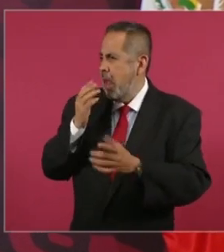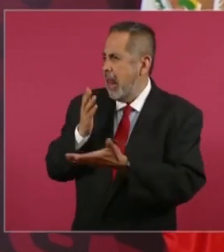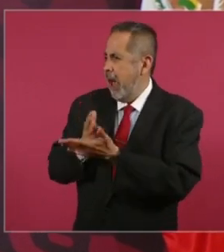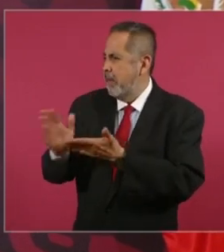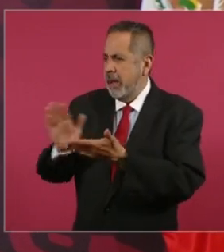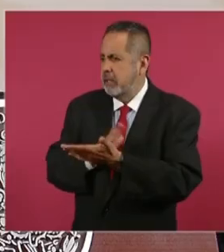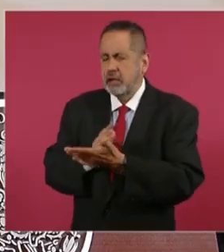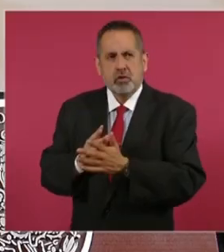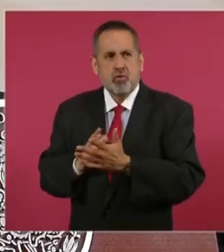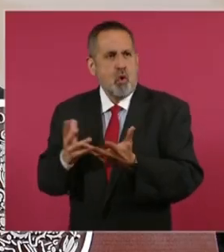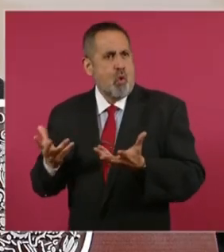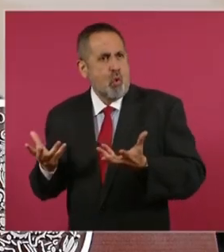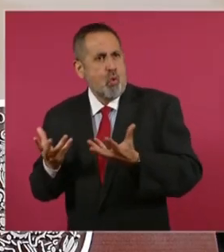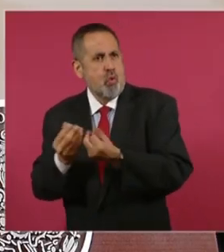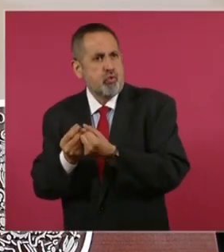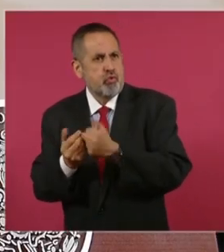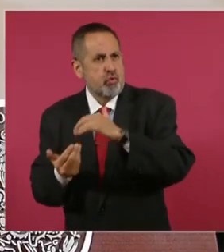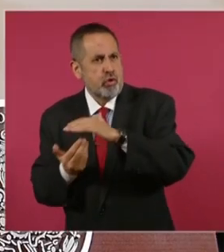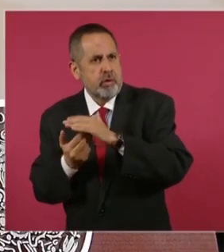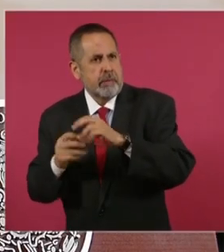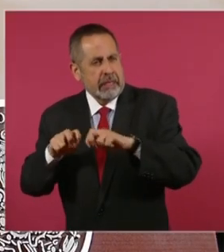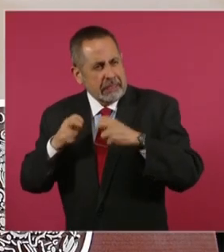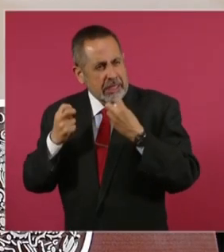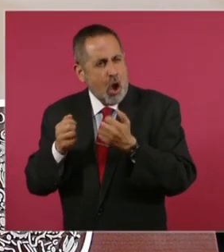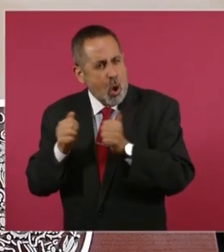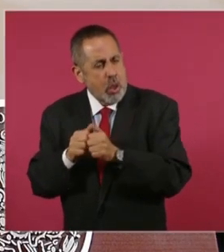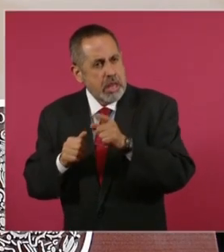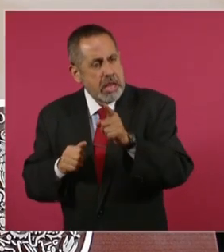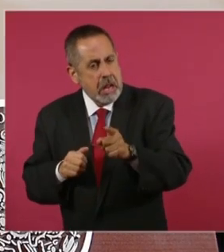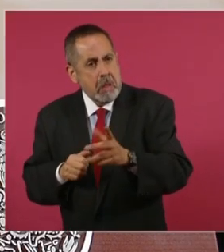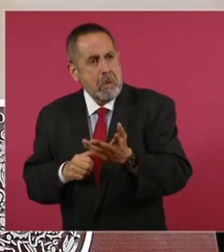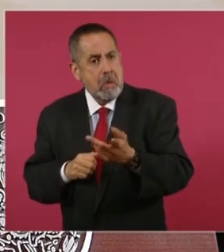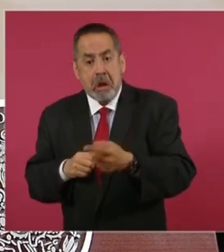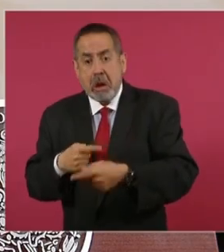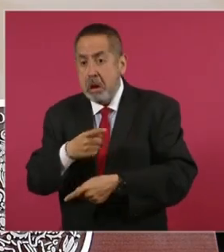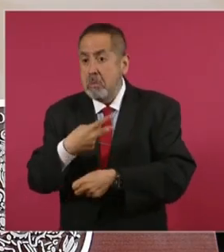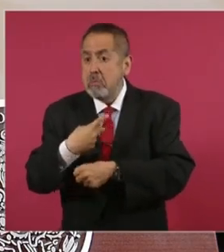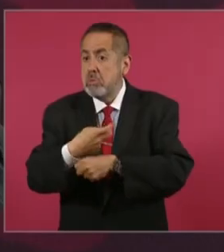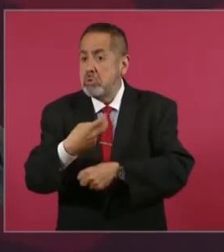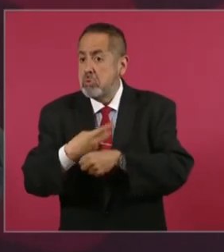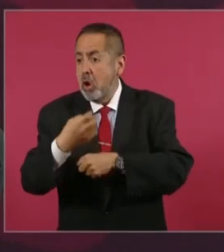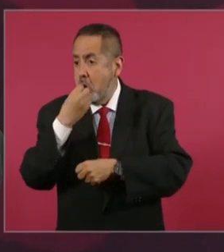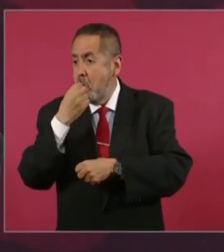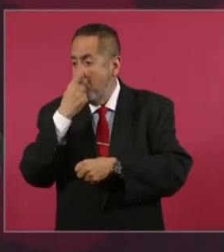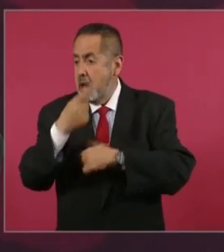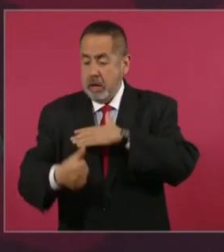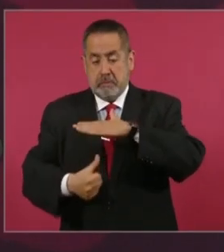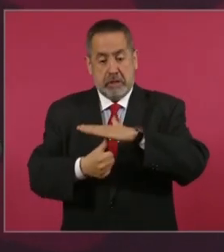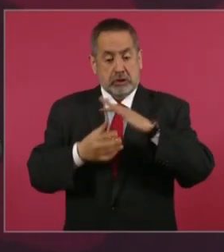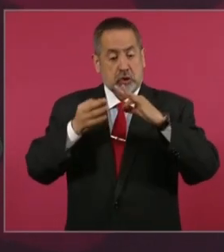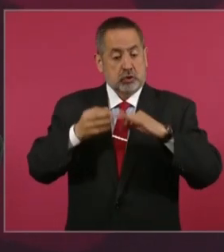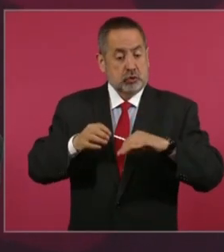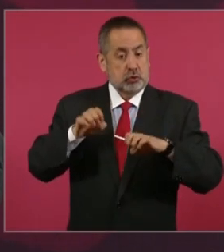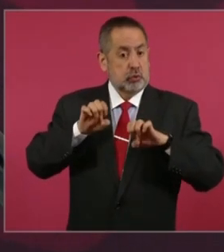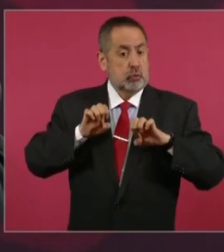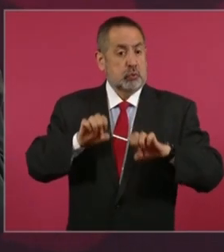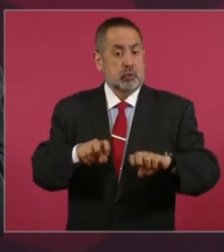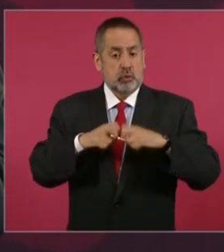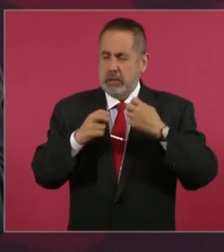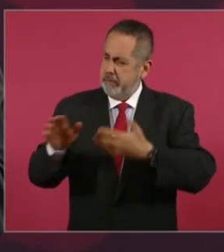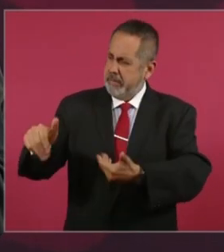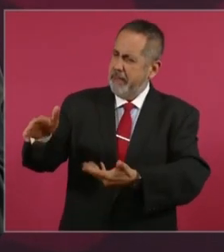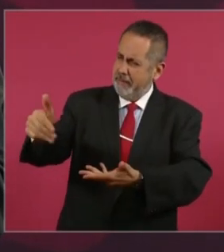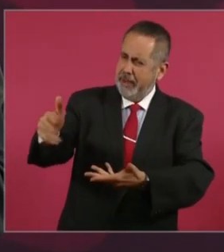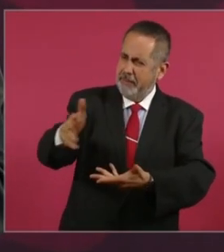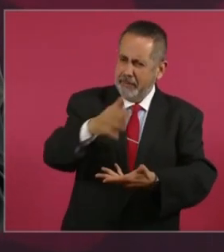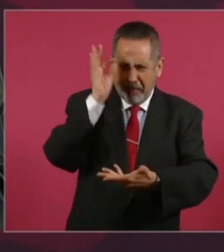nuestras chozas, sino nos invitaba a comer a la mesa principal